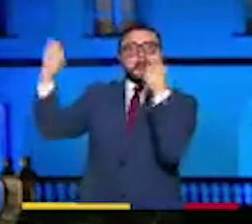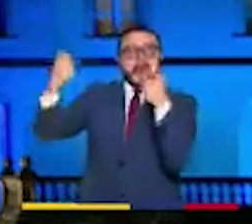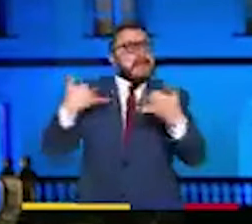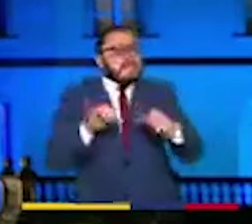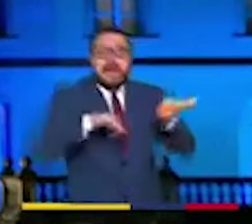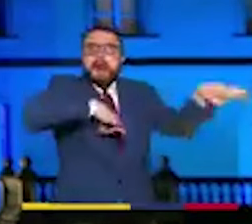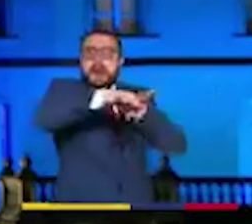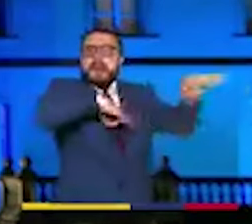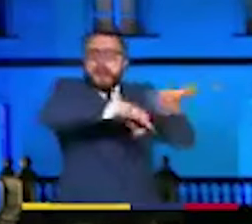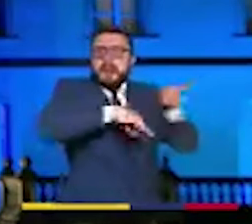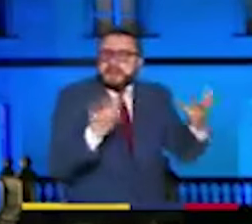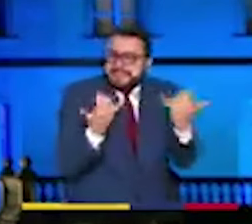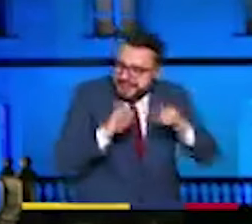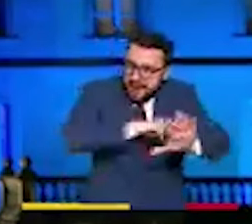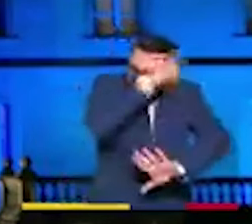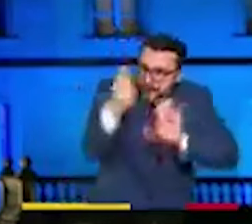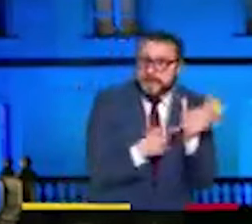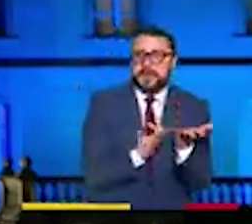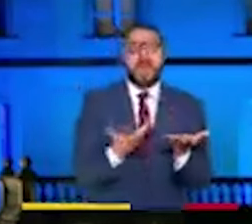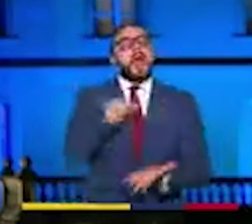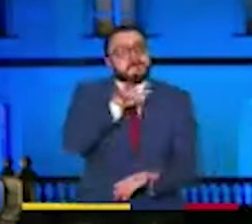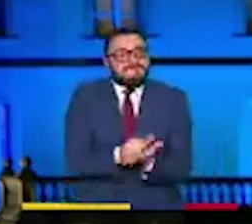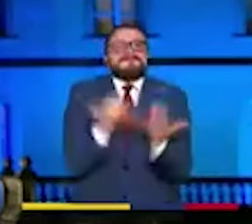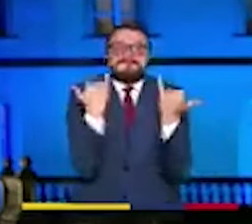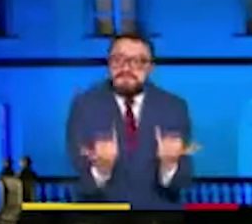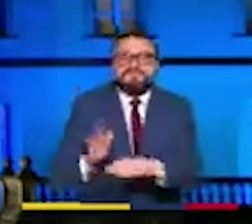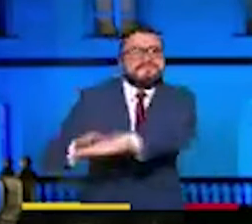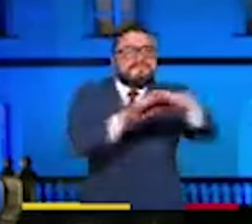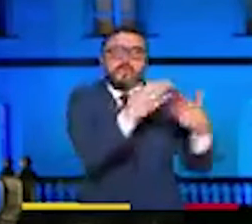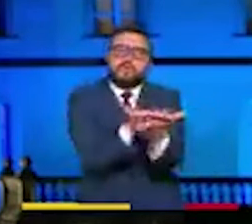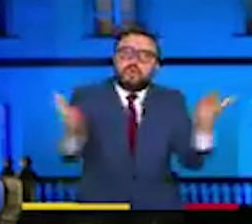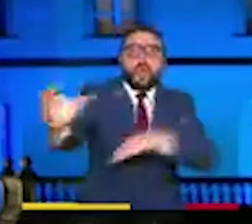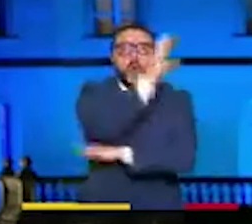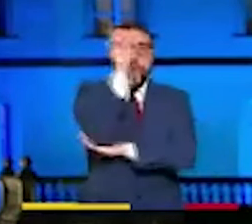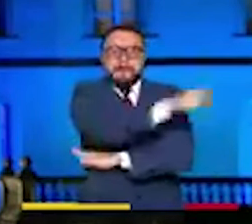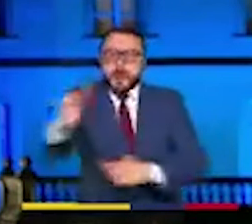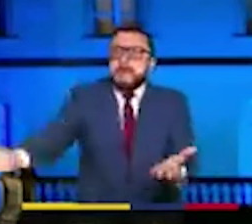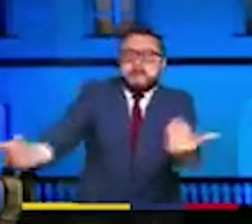a la movilización generalizada del pueblo colombiano para la defensa